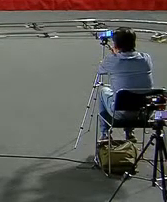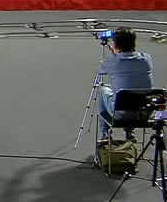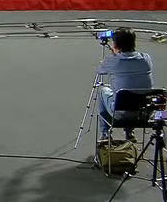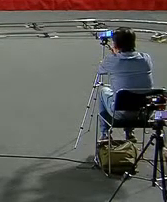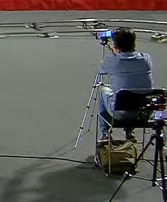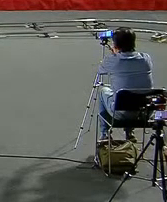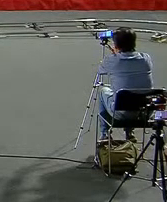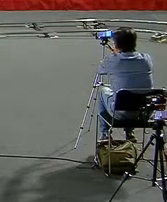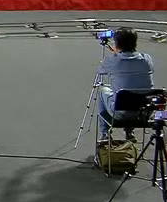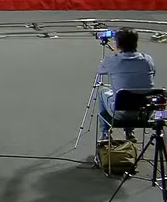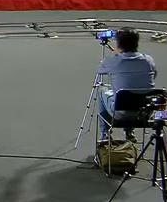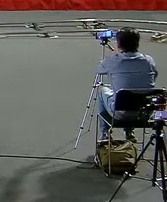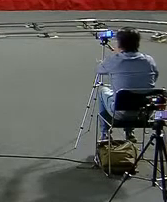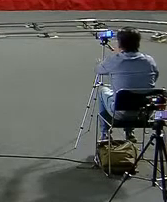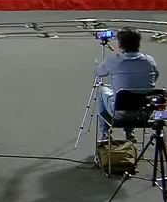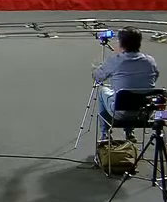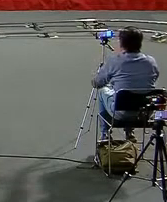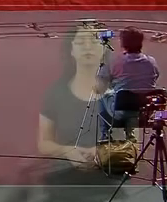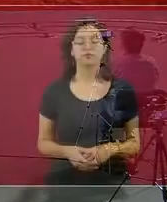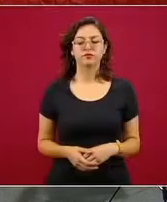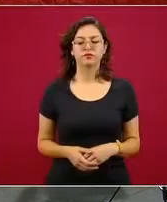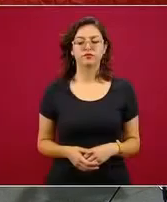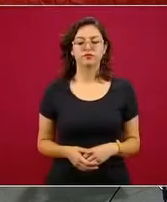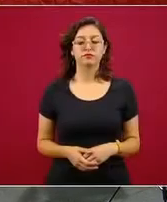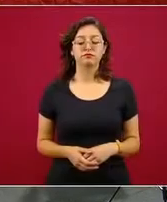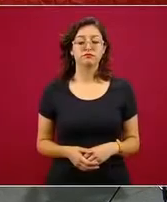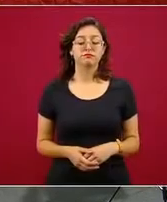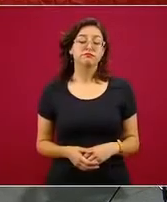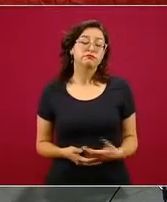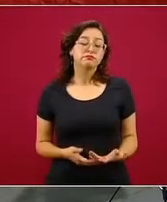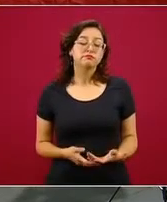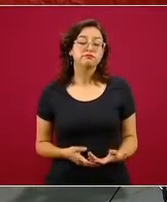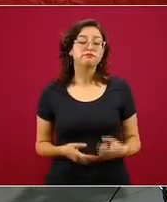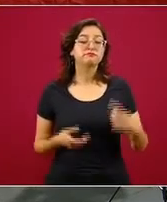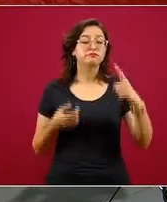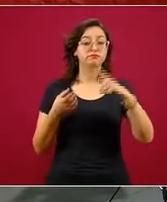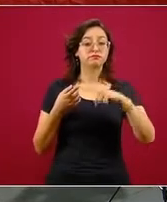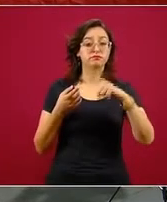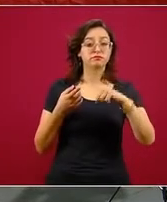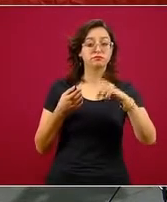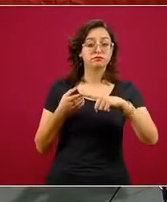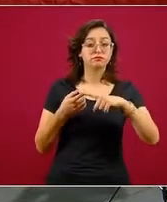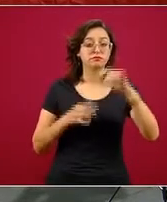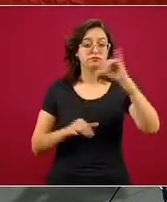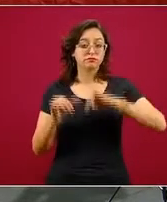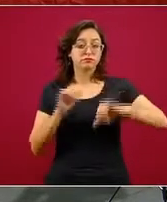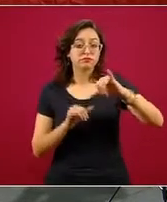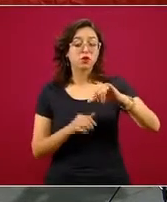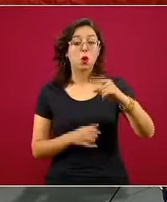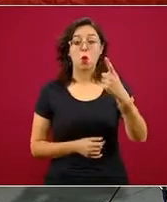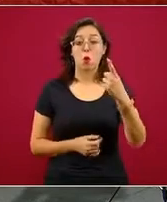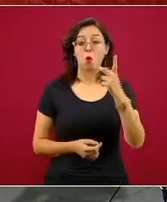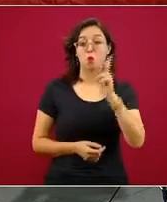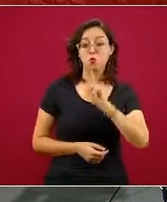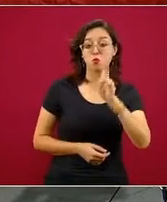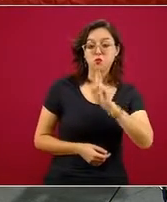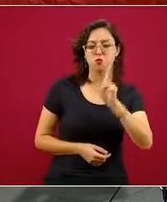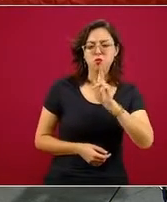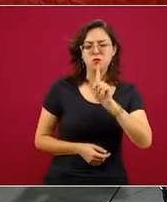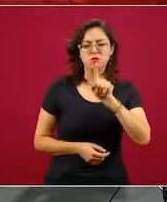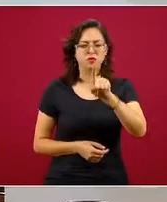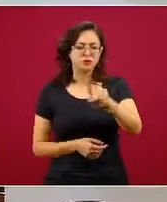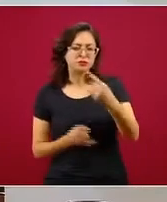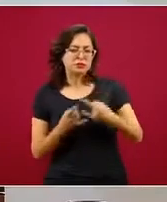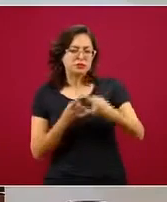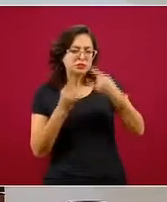elementos que usted relata. Lo primero es aplicación de pruebas. Infiero por la narrativa